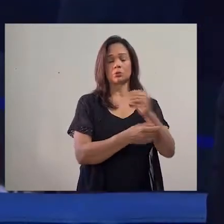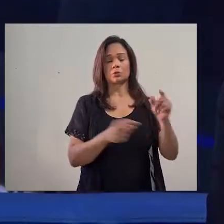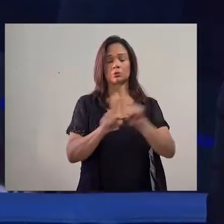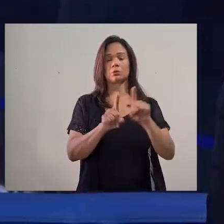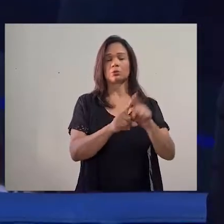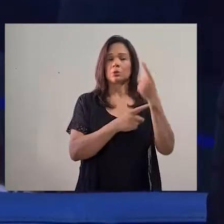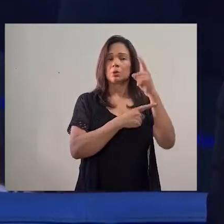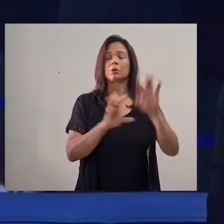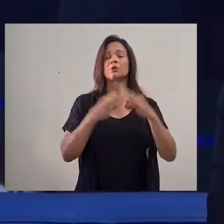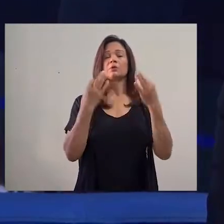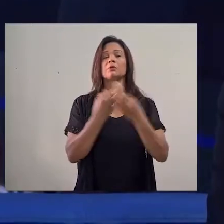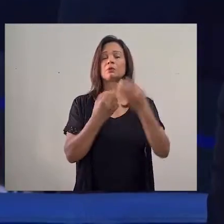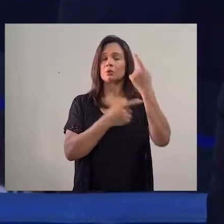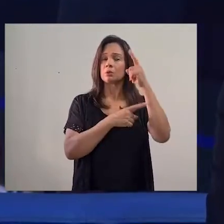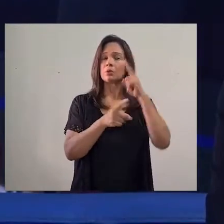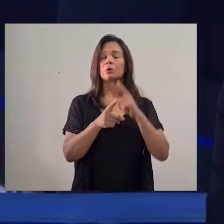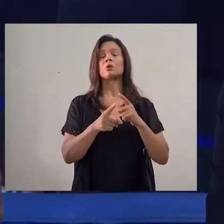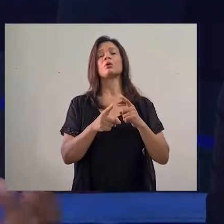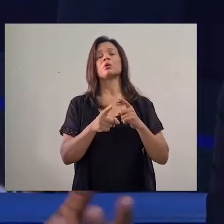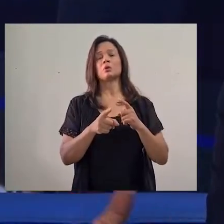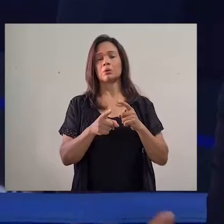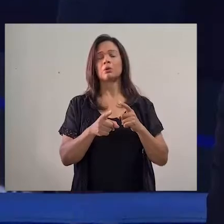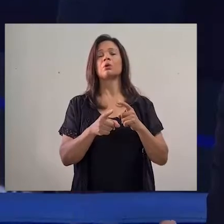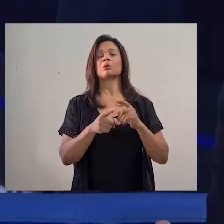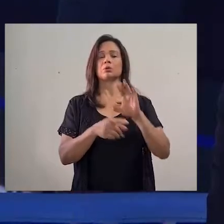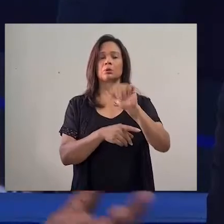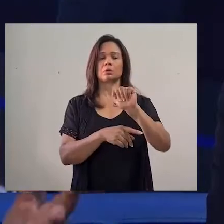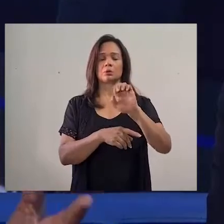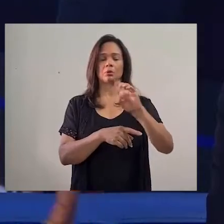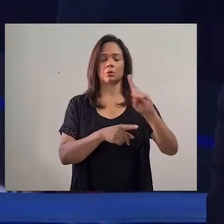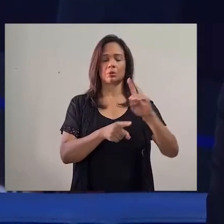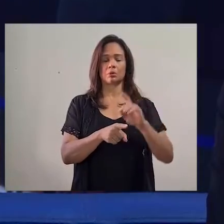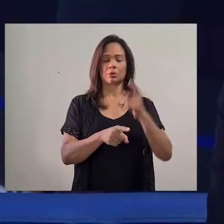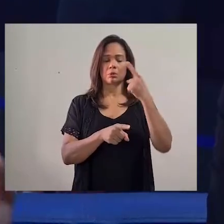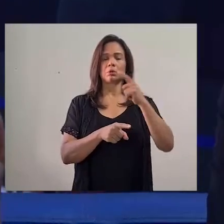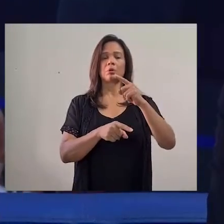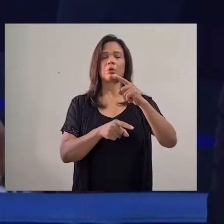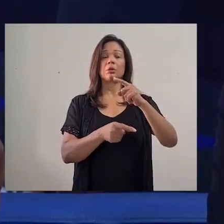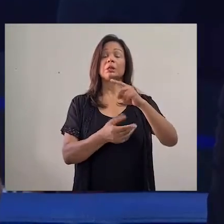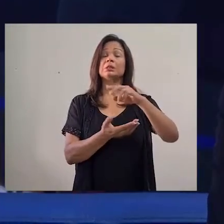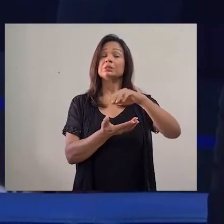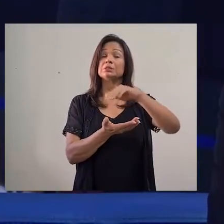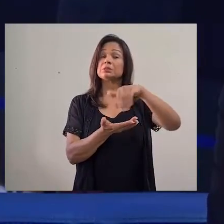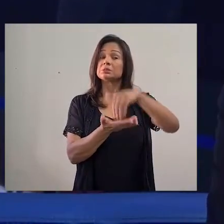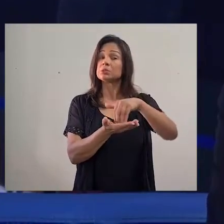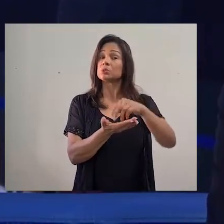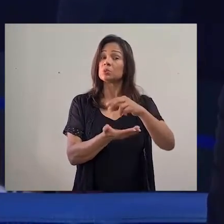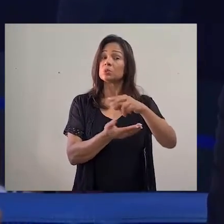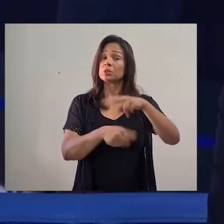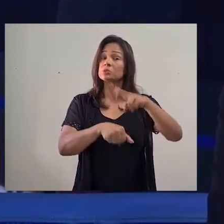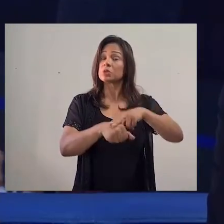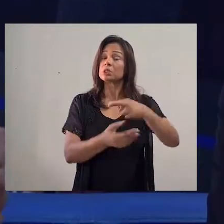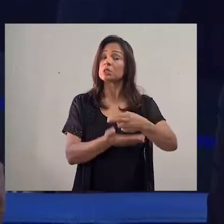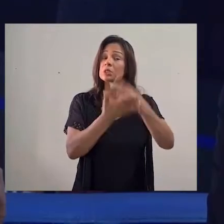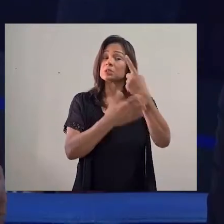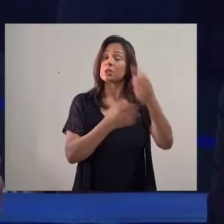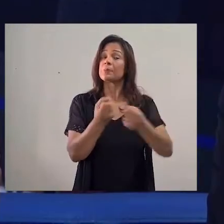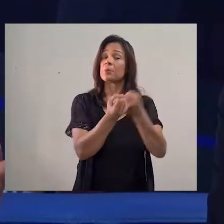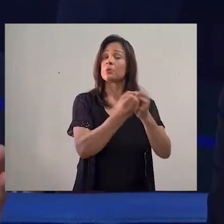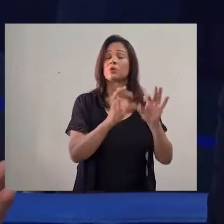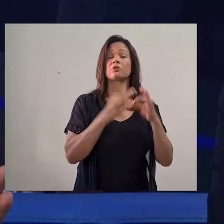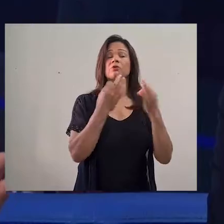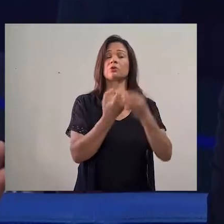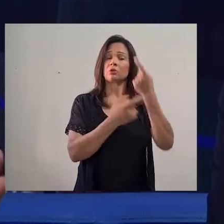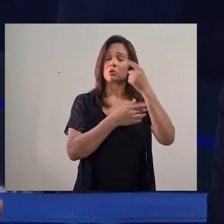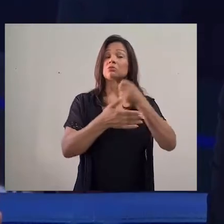muy importantes, vitales, es a la familia. A través precisamente de los CAT y del Centro Nacional de Recursos, se apoya